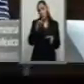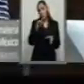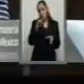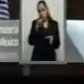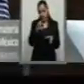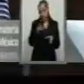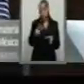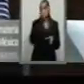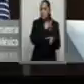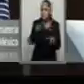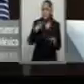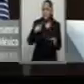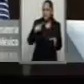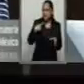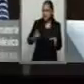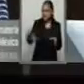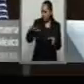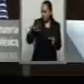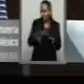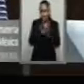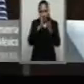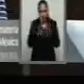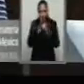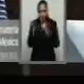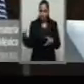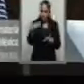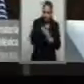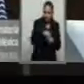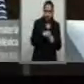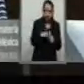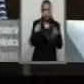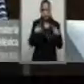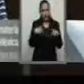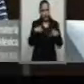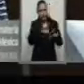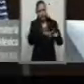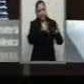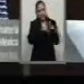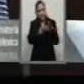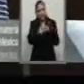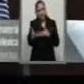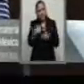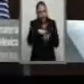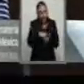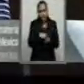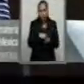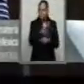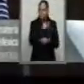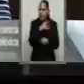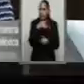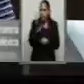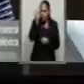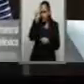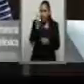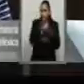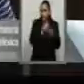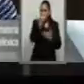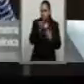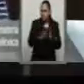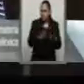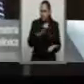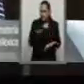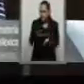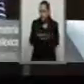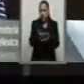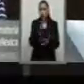largamente anheladas. Por ejemplo, someter a referendo ciudadano su propio proyecto. Podrá explorar la opción de la revocación